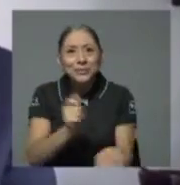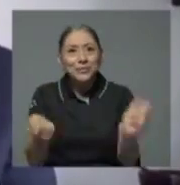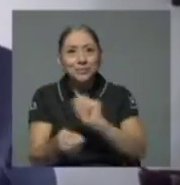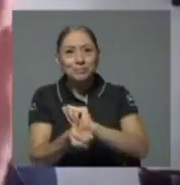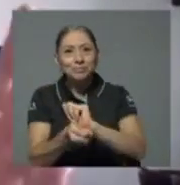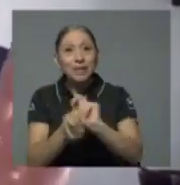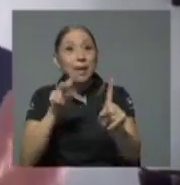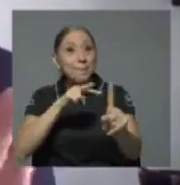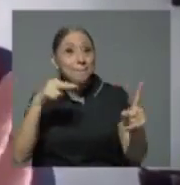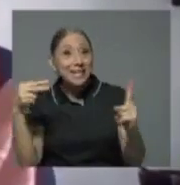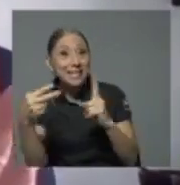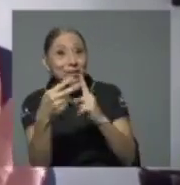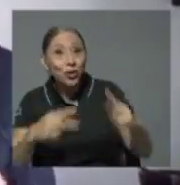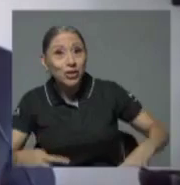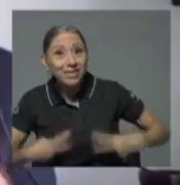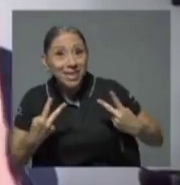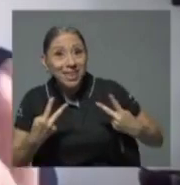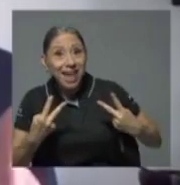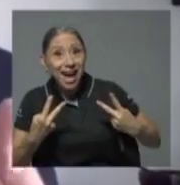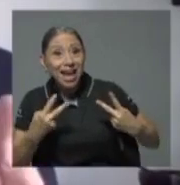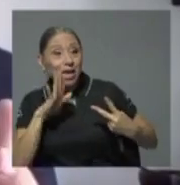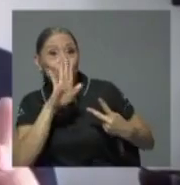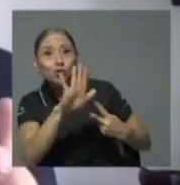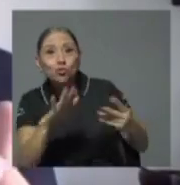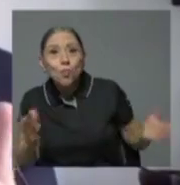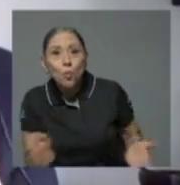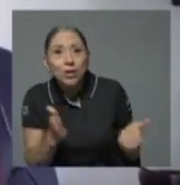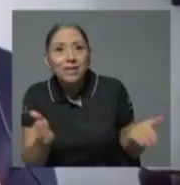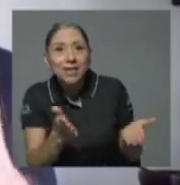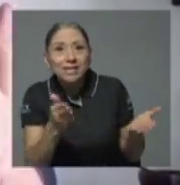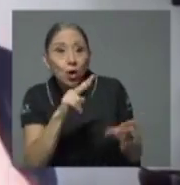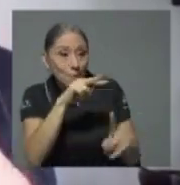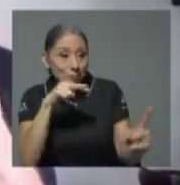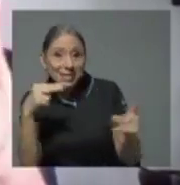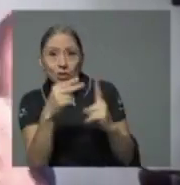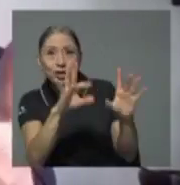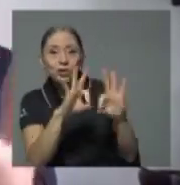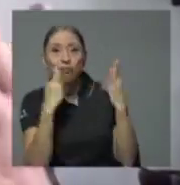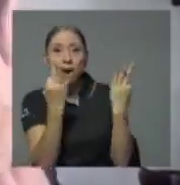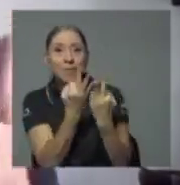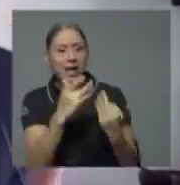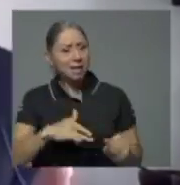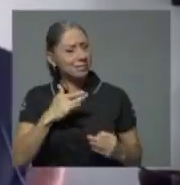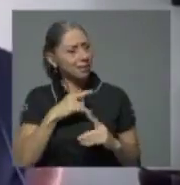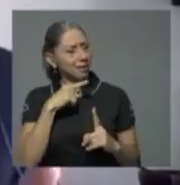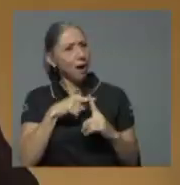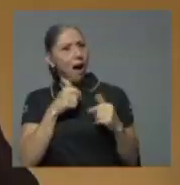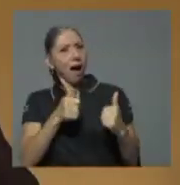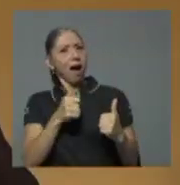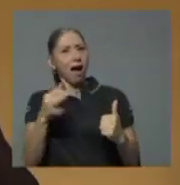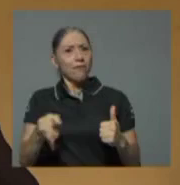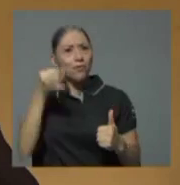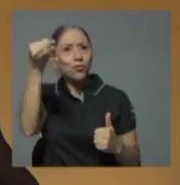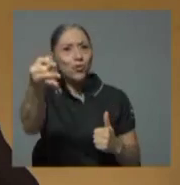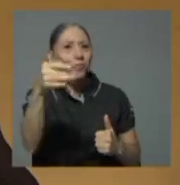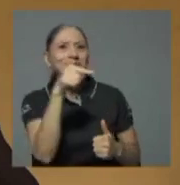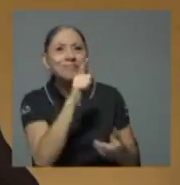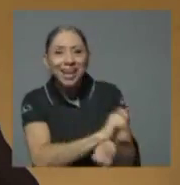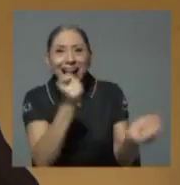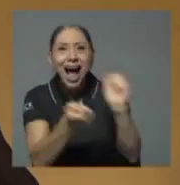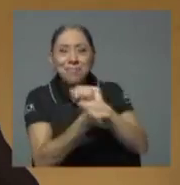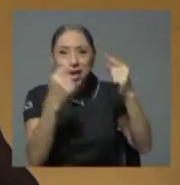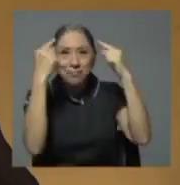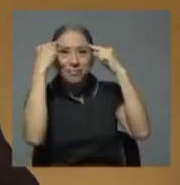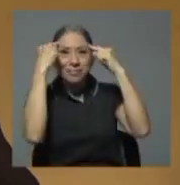vida y de su familia, su motivación, ¿verdad? Su optimismo hacia el futuro cambia, que es el problema que hoy